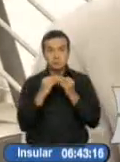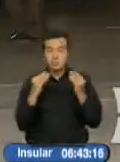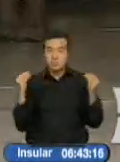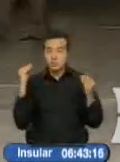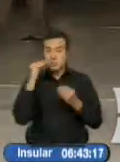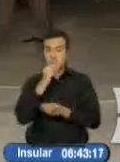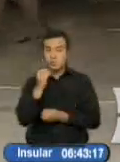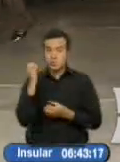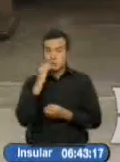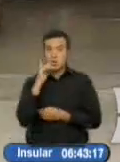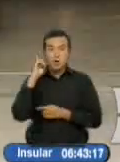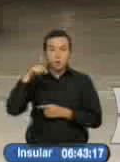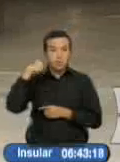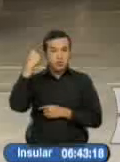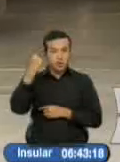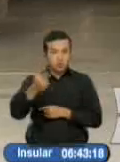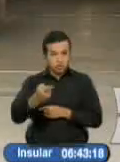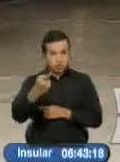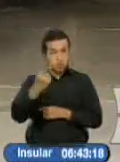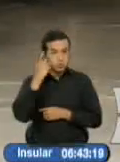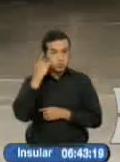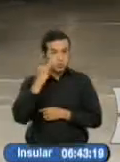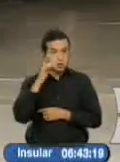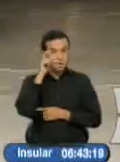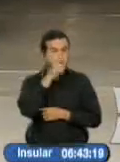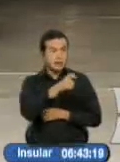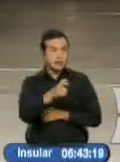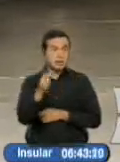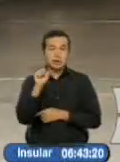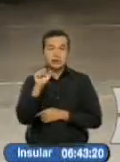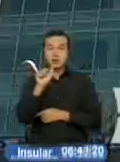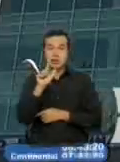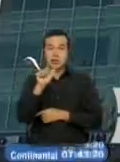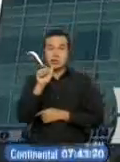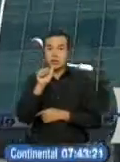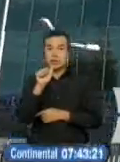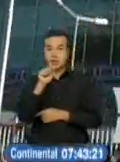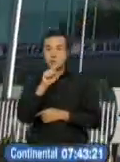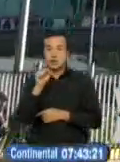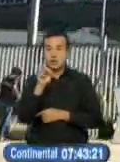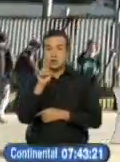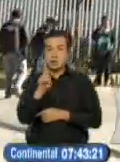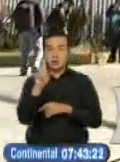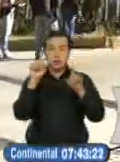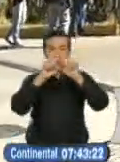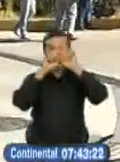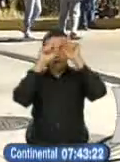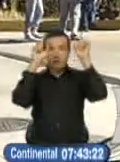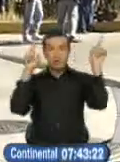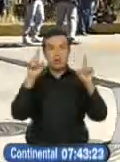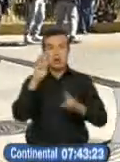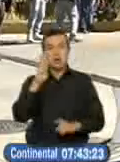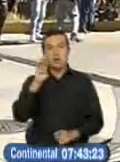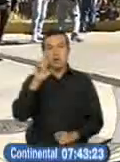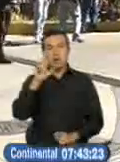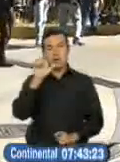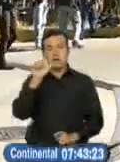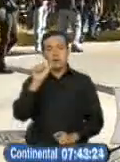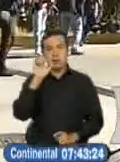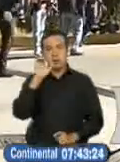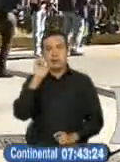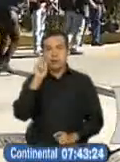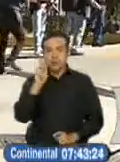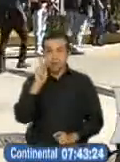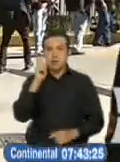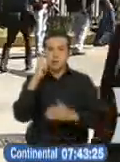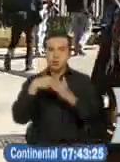información. Para los próximos días, la fiscal Salazar convocó a rendir su versión libre a los accionistas de la empresa Bladmau Construcciones, al hijo del